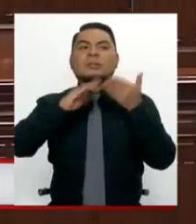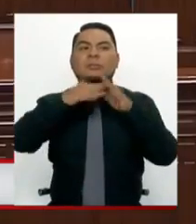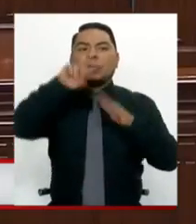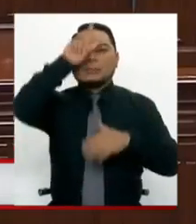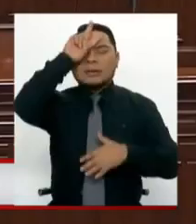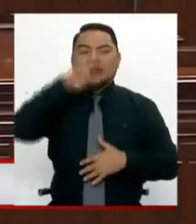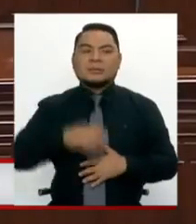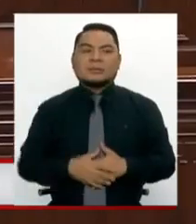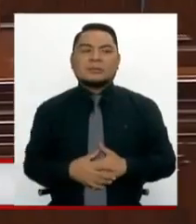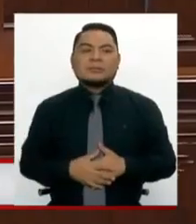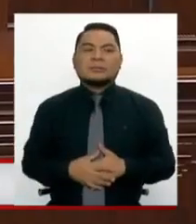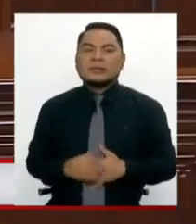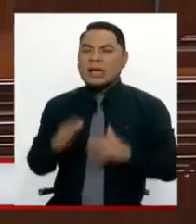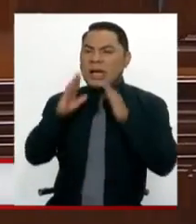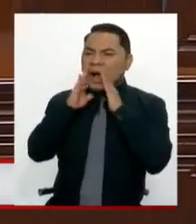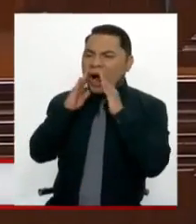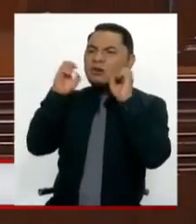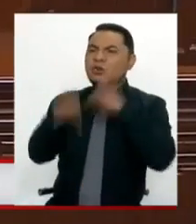peruano!